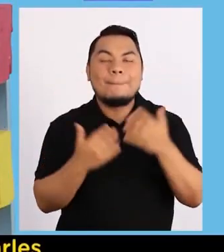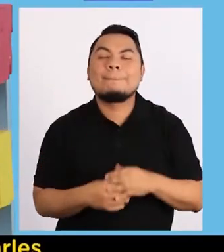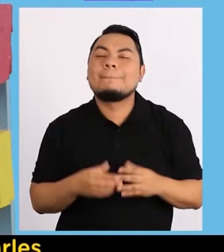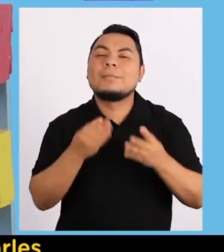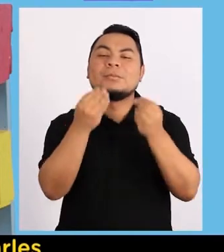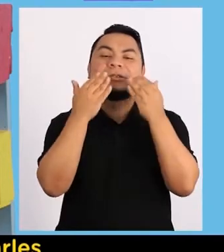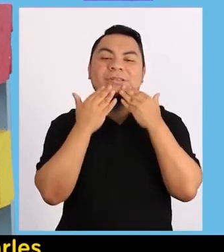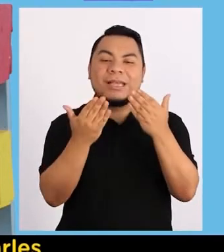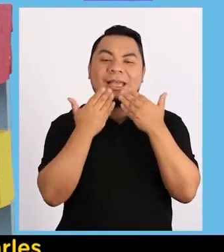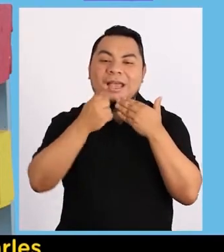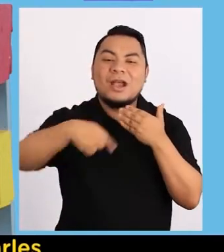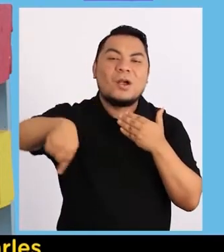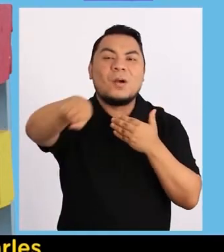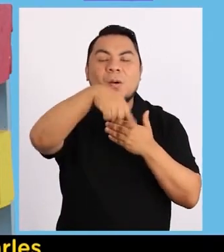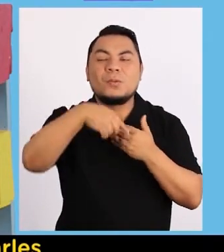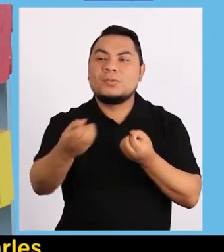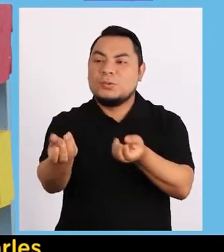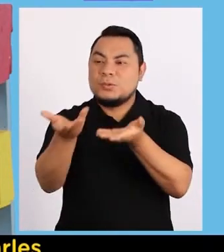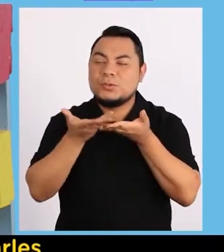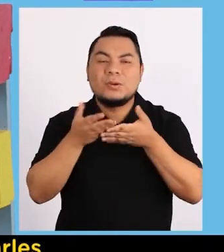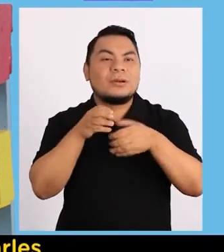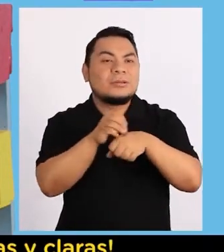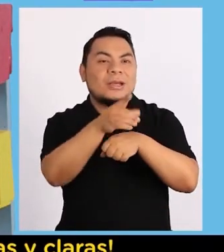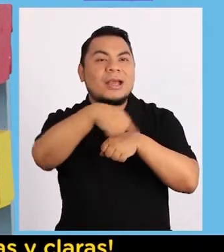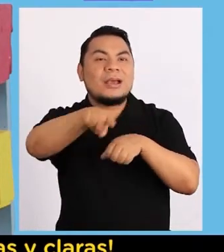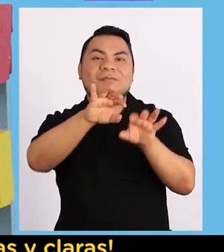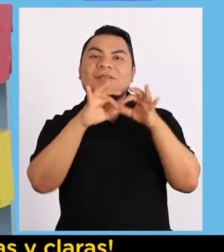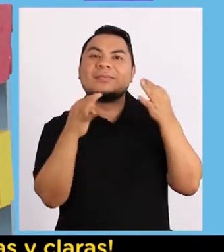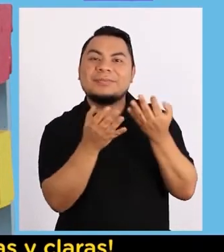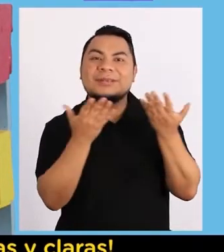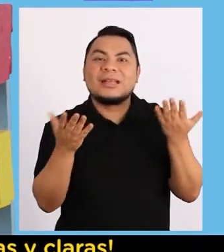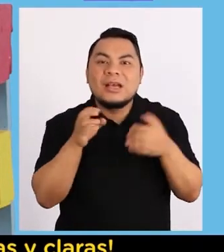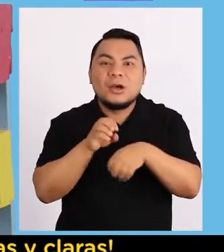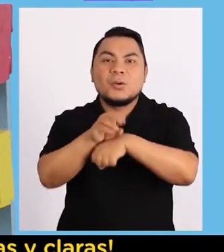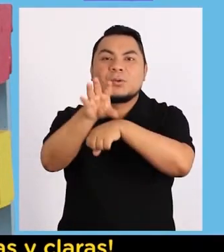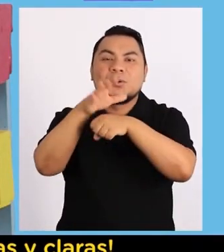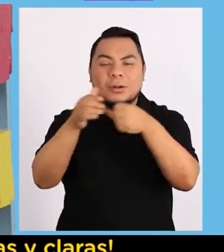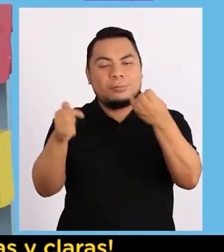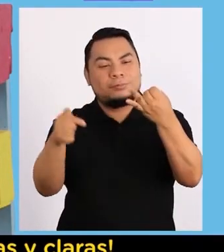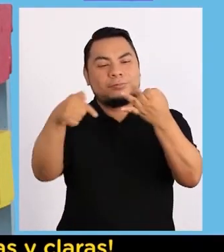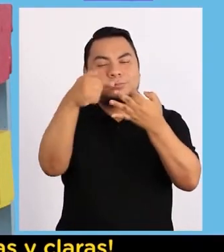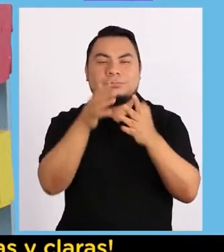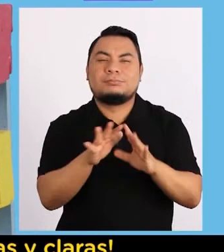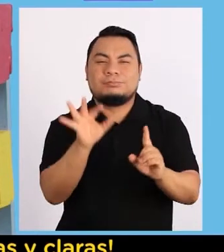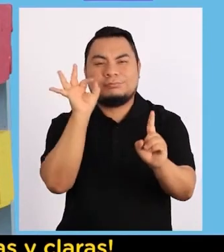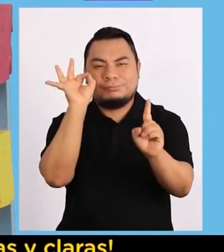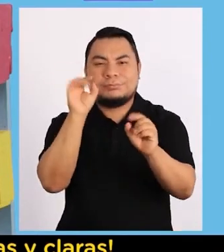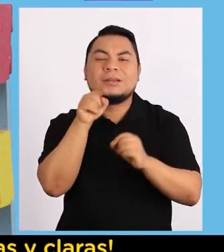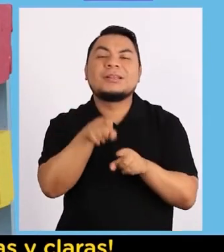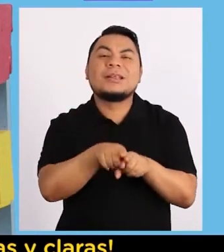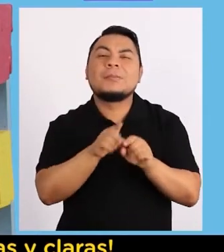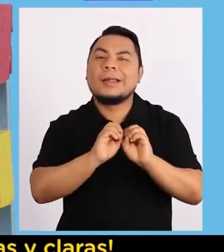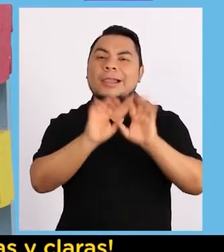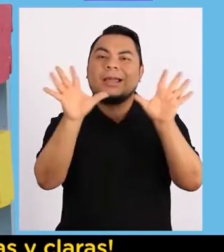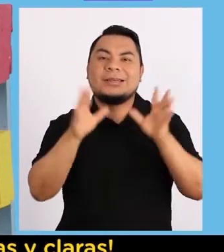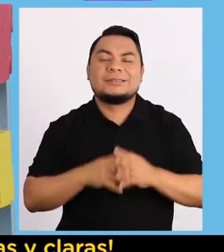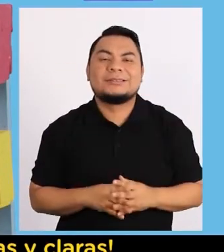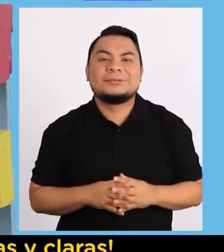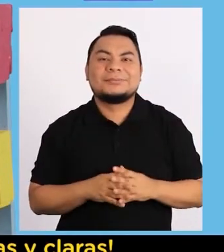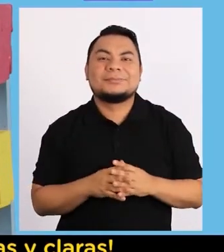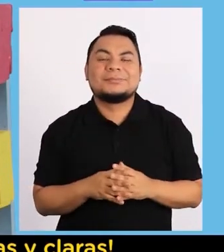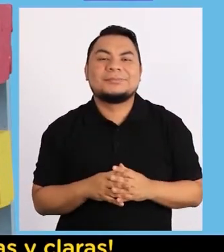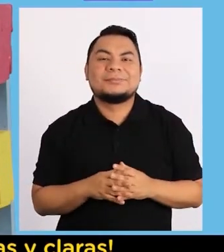¡Excelente! Muchas gracias a todos por brindarles a las familias recomendaciones tan precisas y